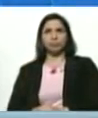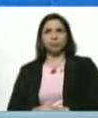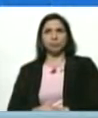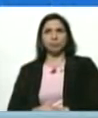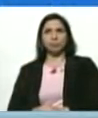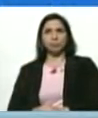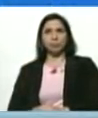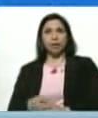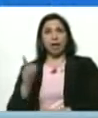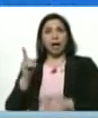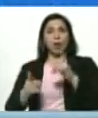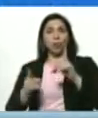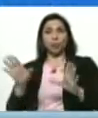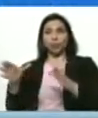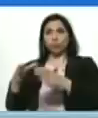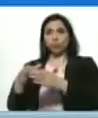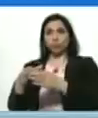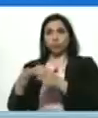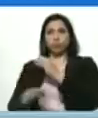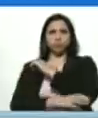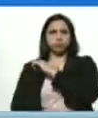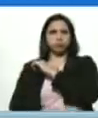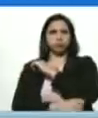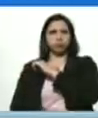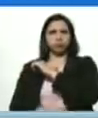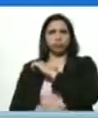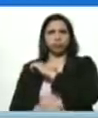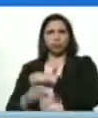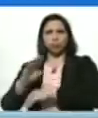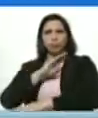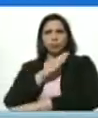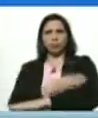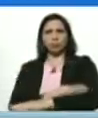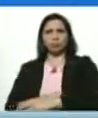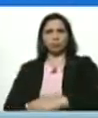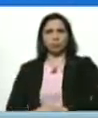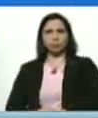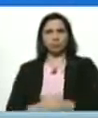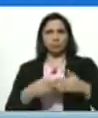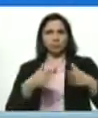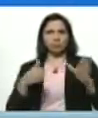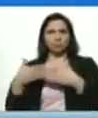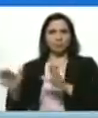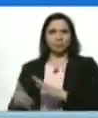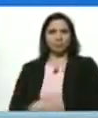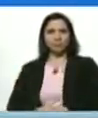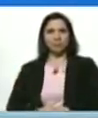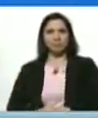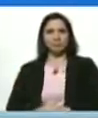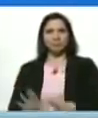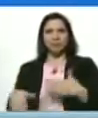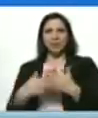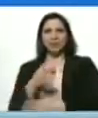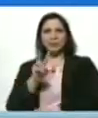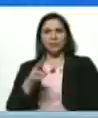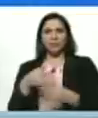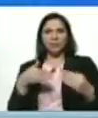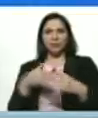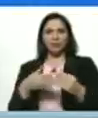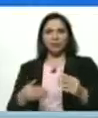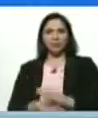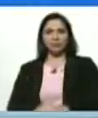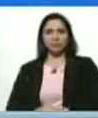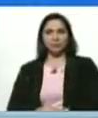algunas mafias que se apoderaron de algunas bombas de gasolina que estaban abiertas me dicen que hasta dos dólares